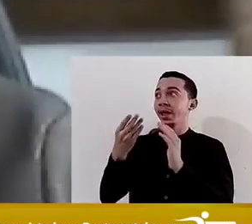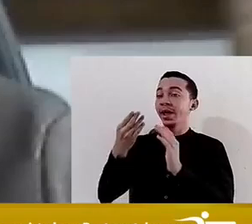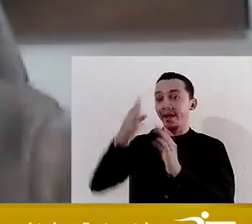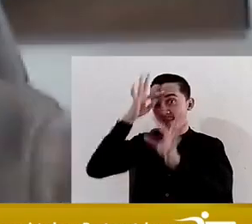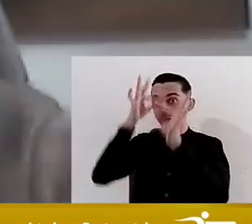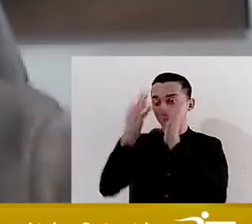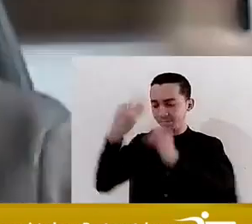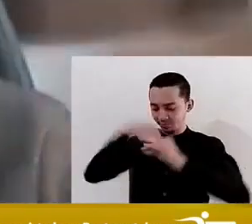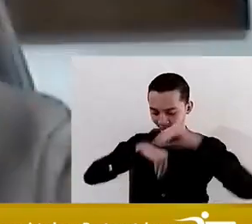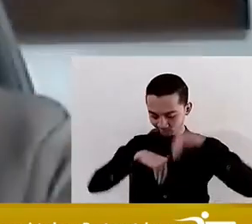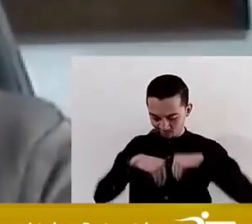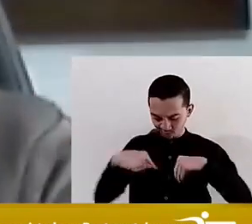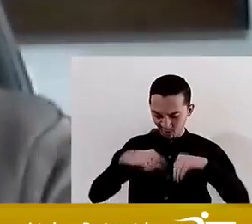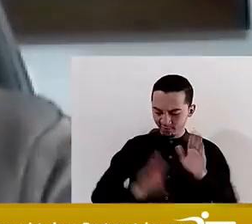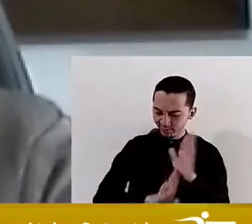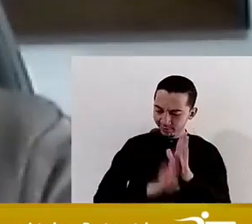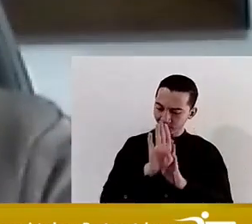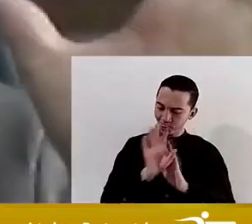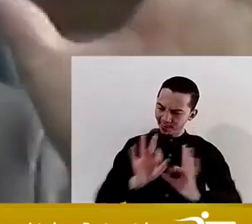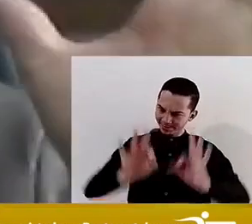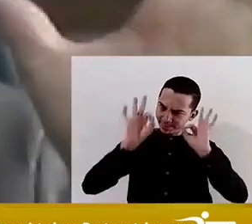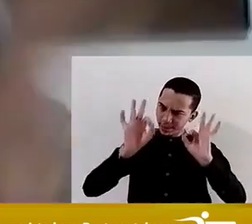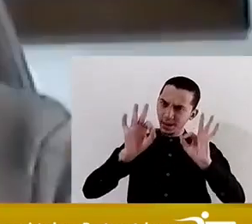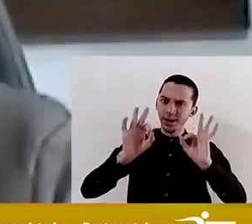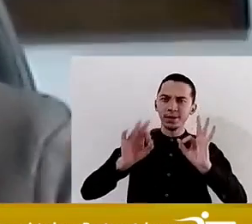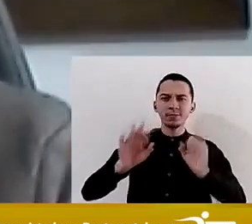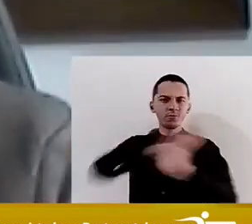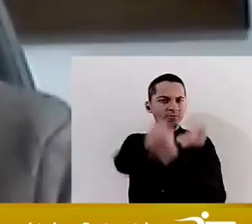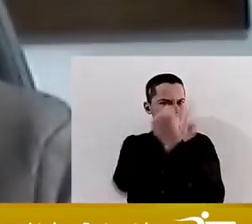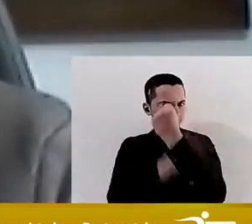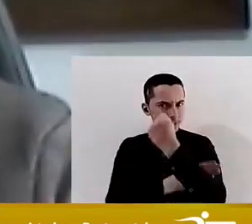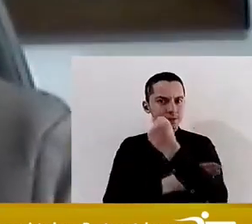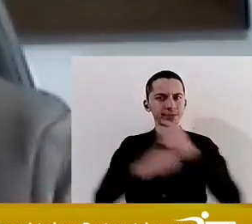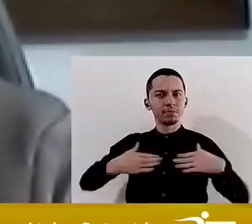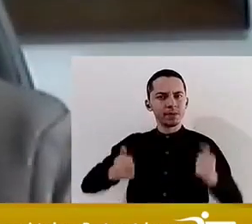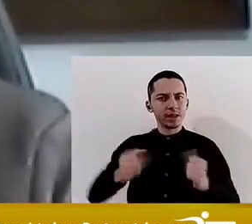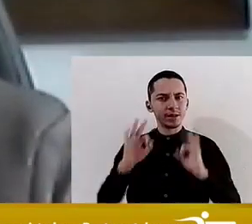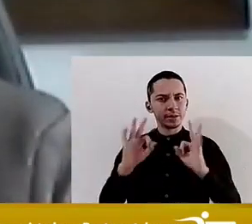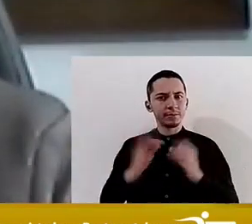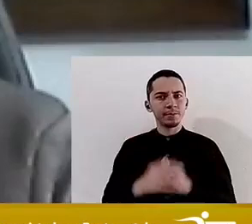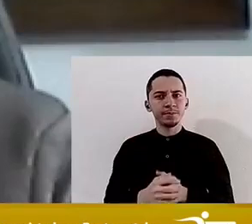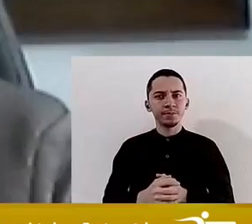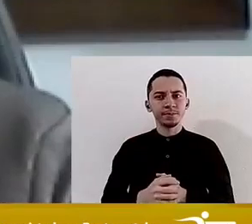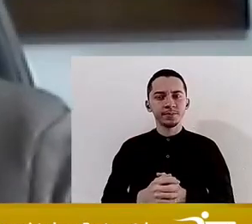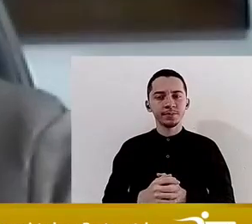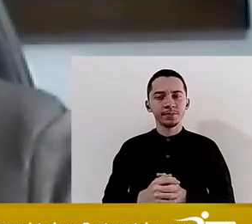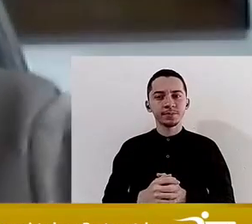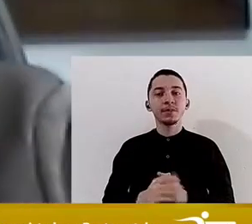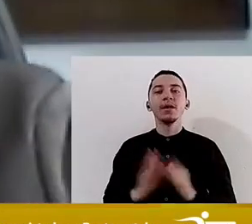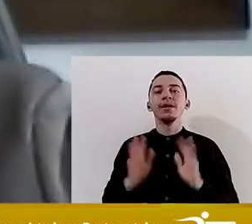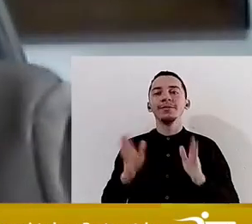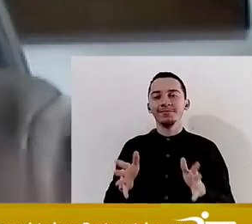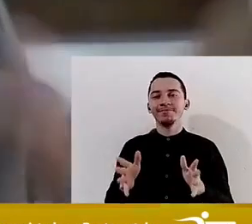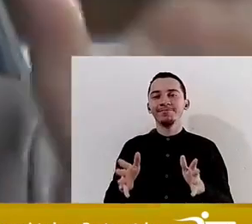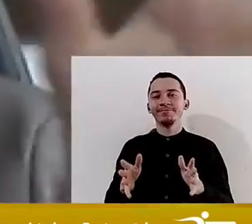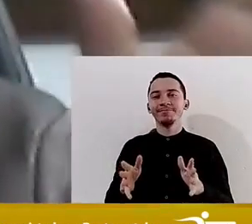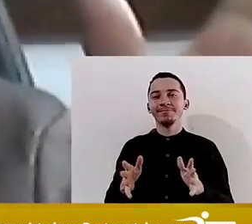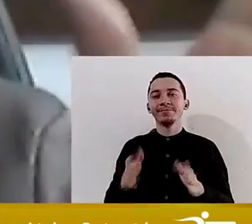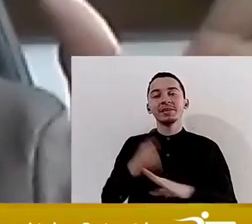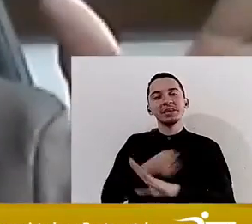fuerte, jovencita, vivaz. Bueno, necesitamos campo